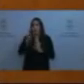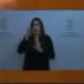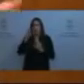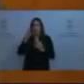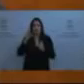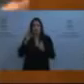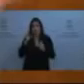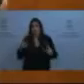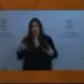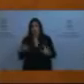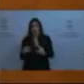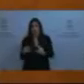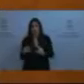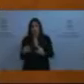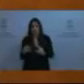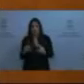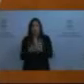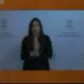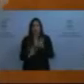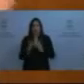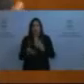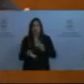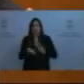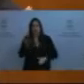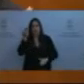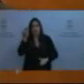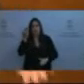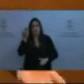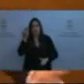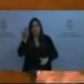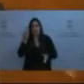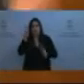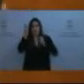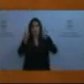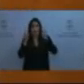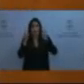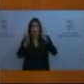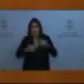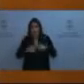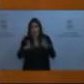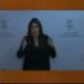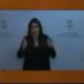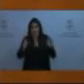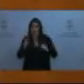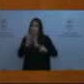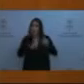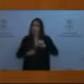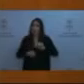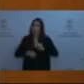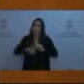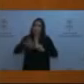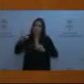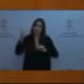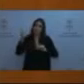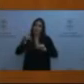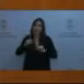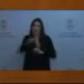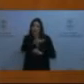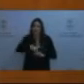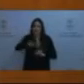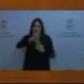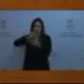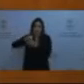y, por tanto, más incendios y, por tanto, más desplazamiento de fauna y, por tanto, más problemas ya incluso en los núcleos de